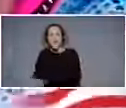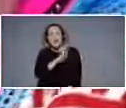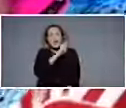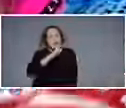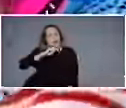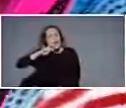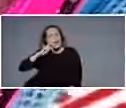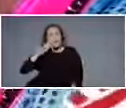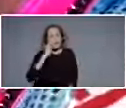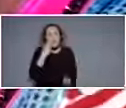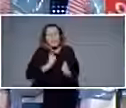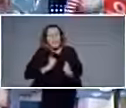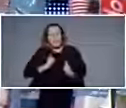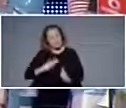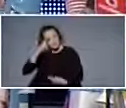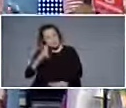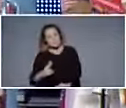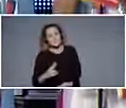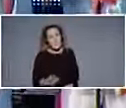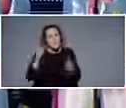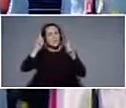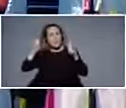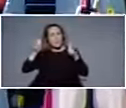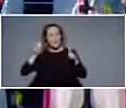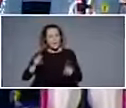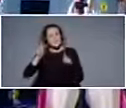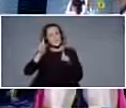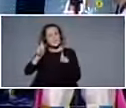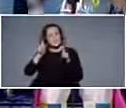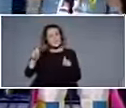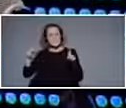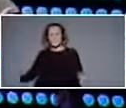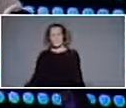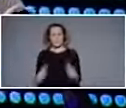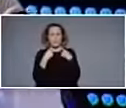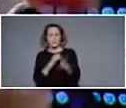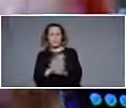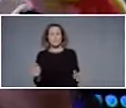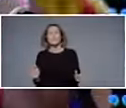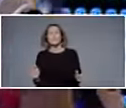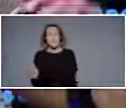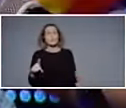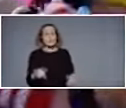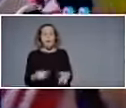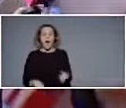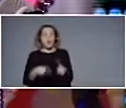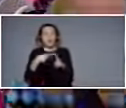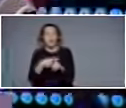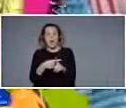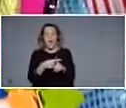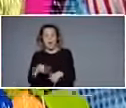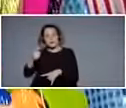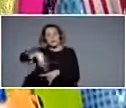valores de la vida. Educación y enseñanza perdida y que nunca dejan